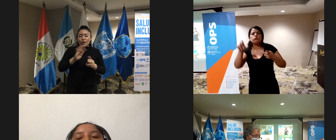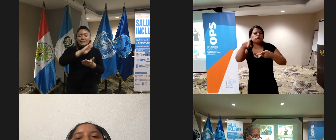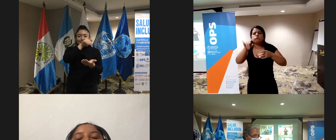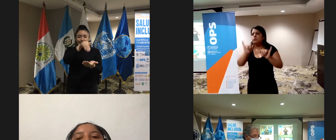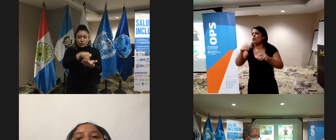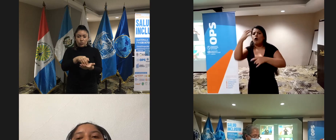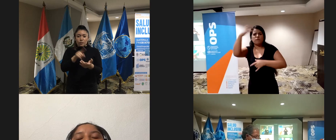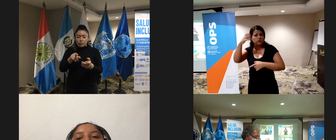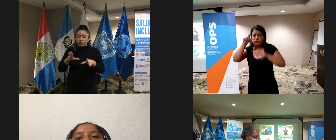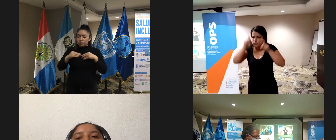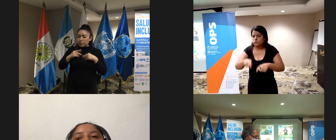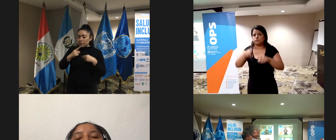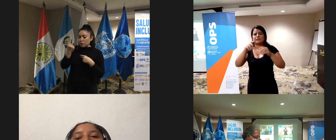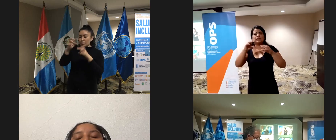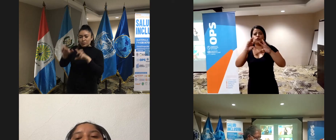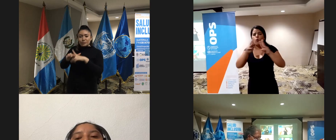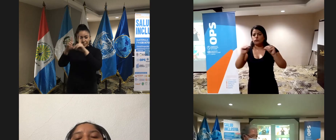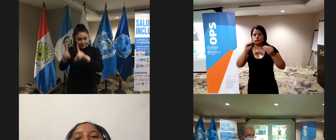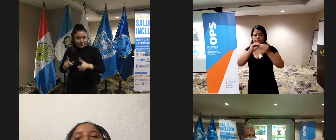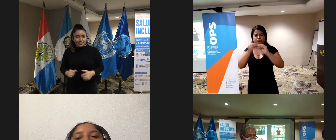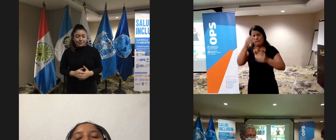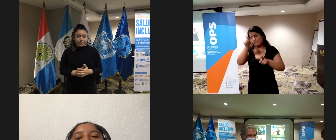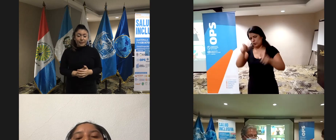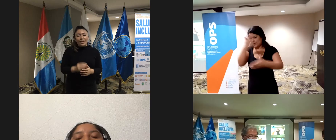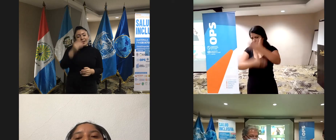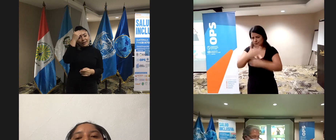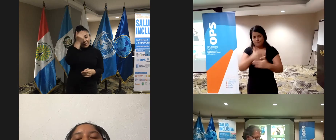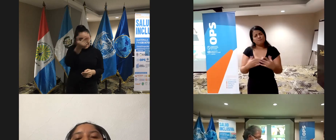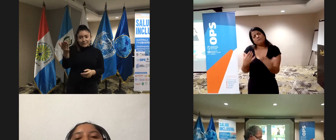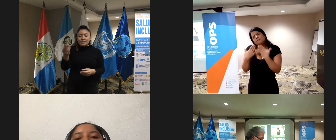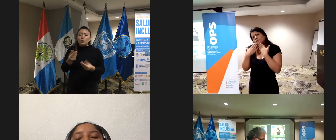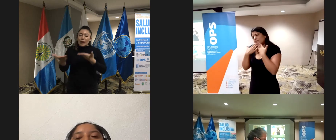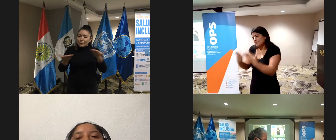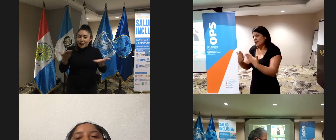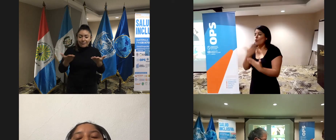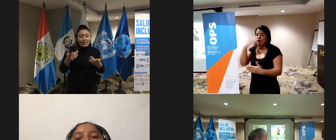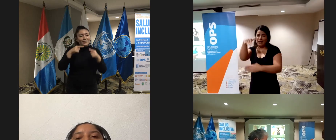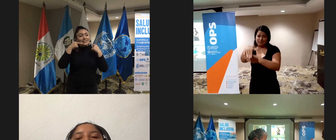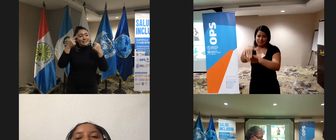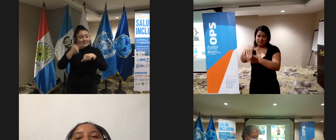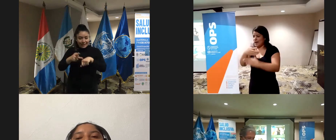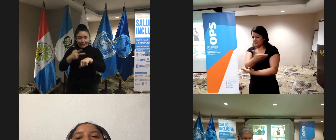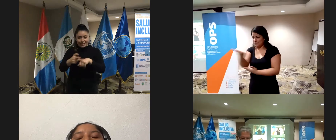que componemos las personas con discapacidad. Gracias, muy amable. Buena tarde.